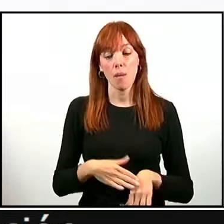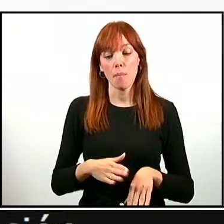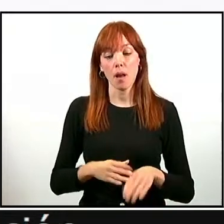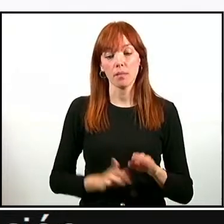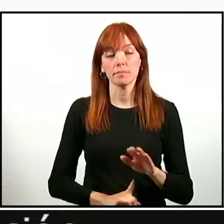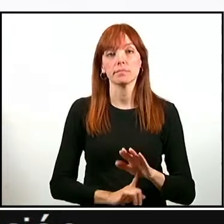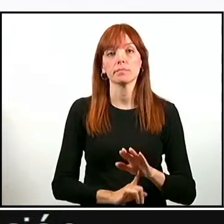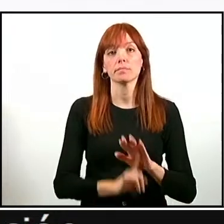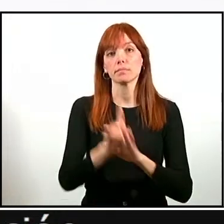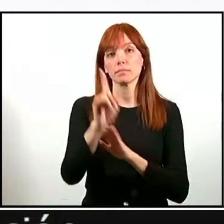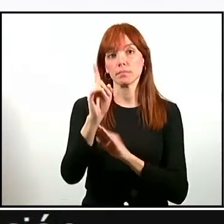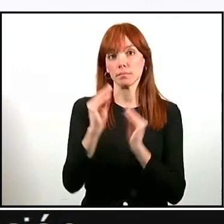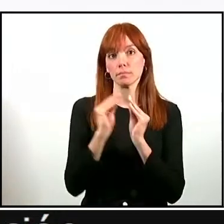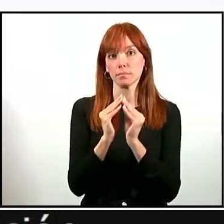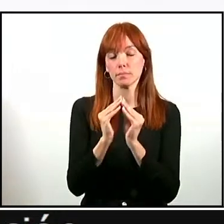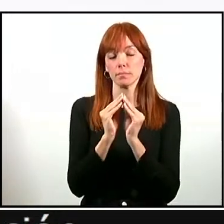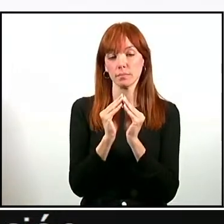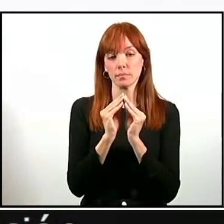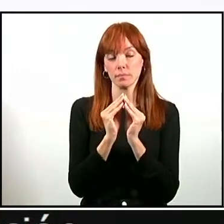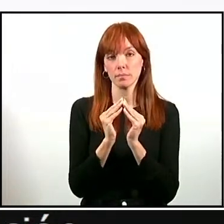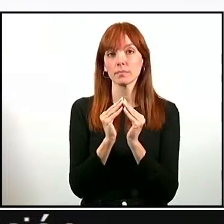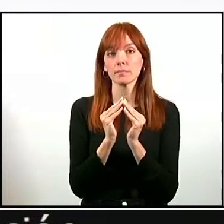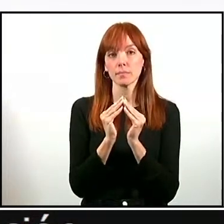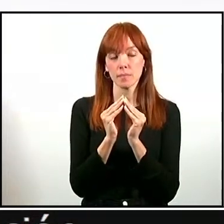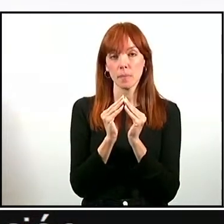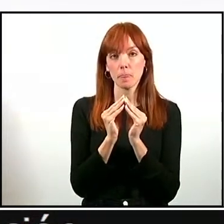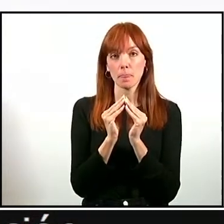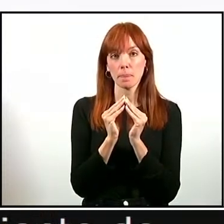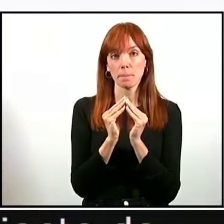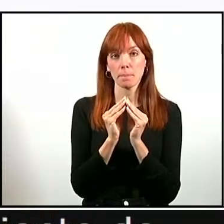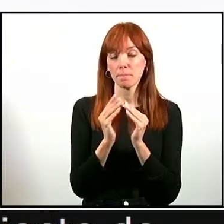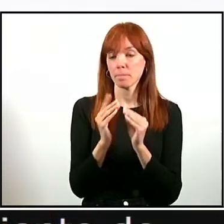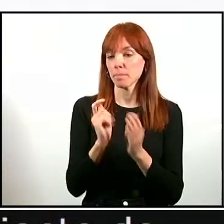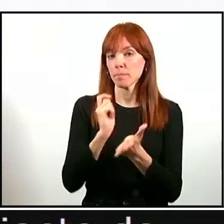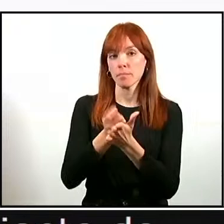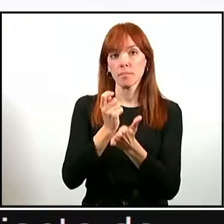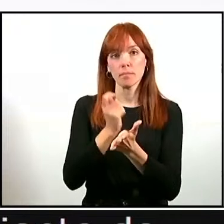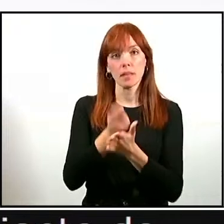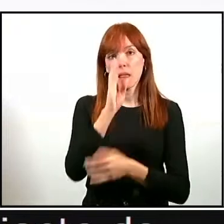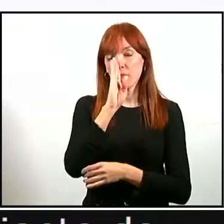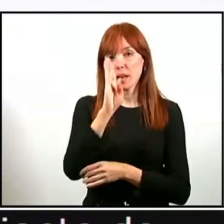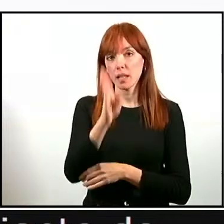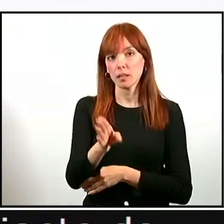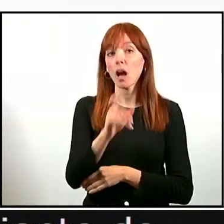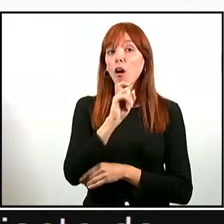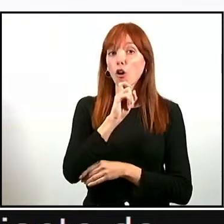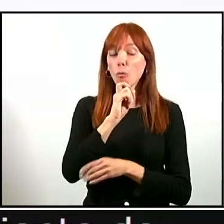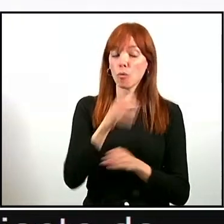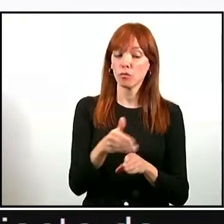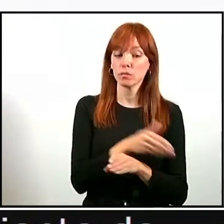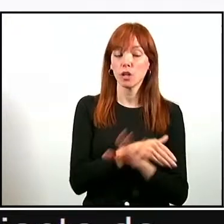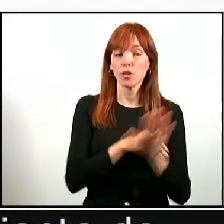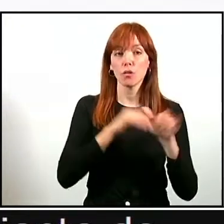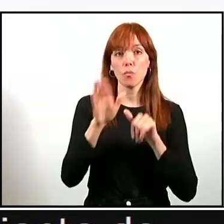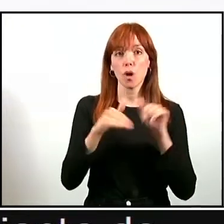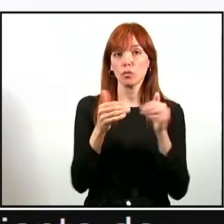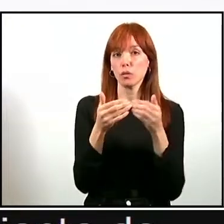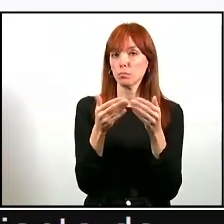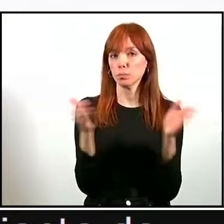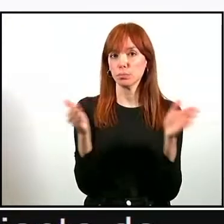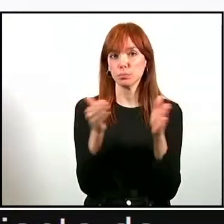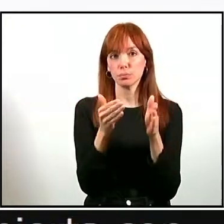desarrollo por el procedimiento de concesión directa a través de una convocatoria abierta con un presupuesto de